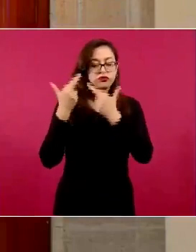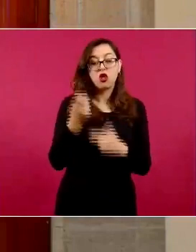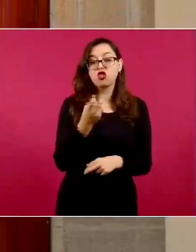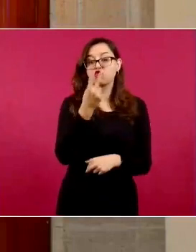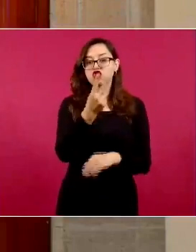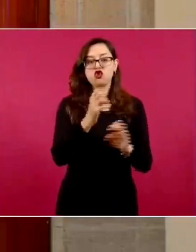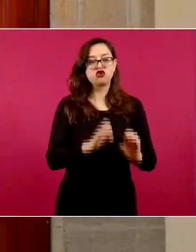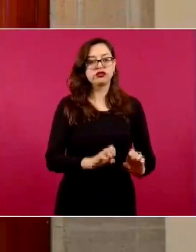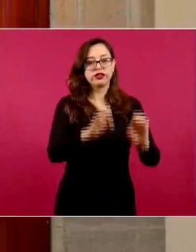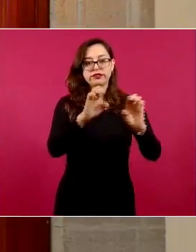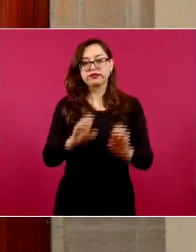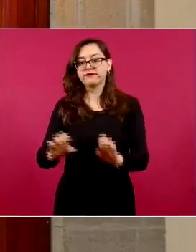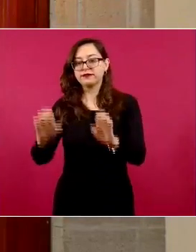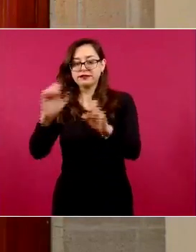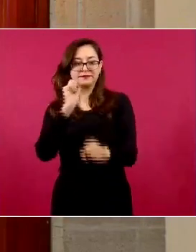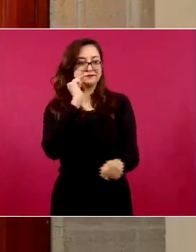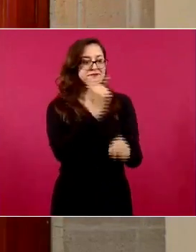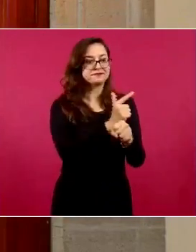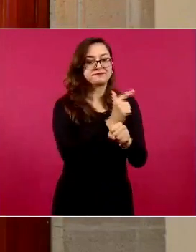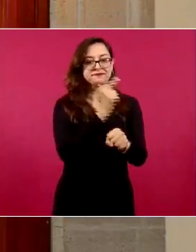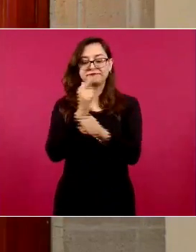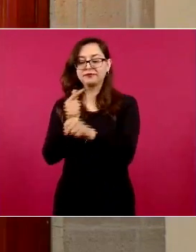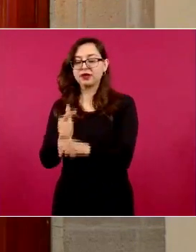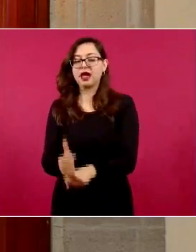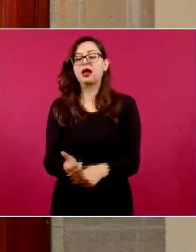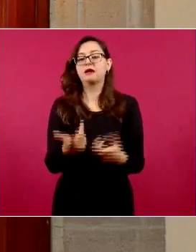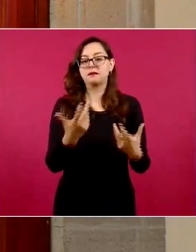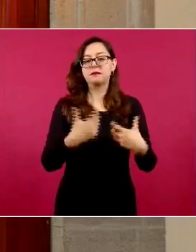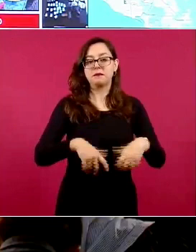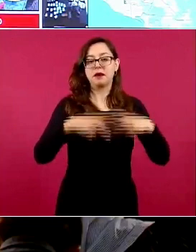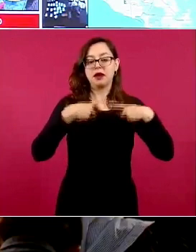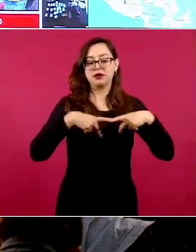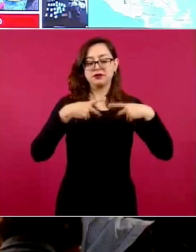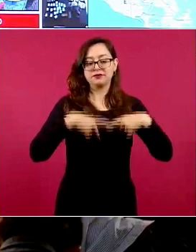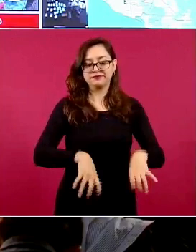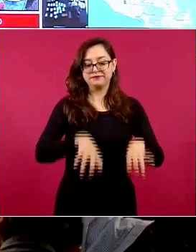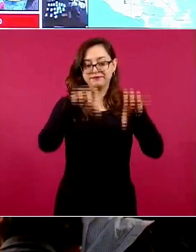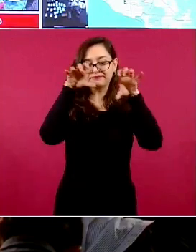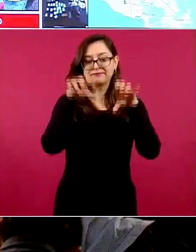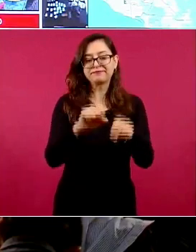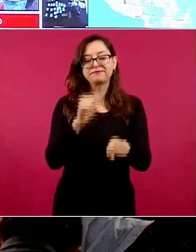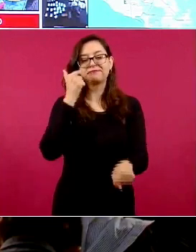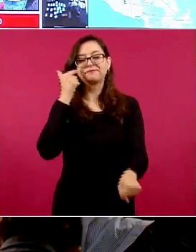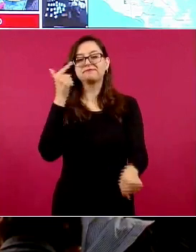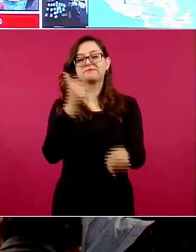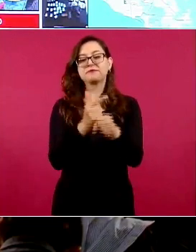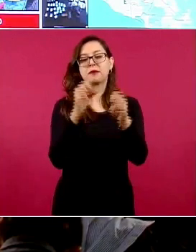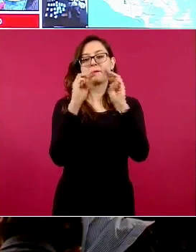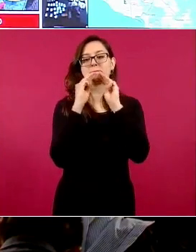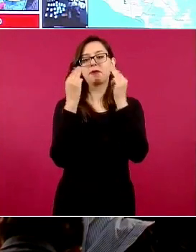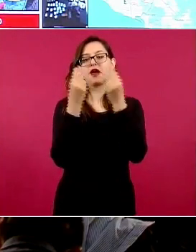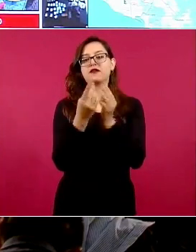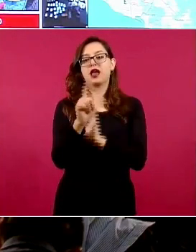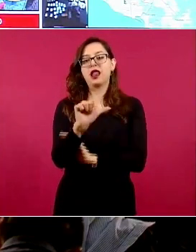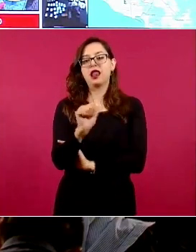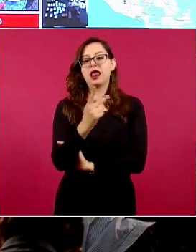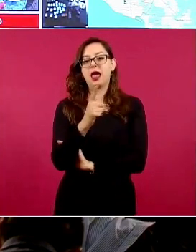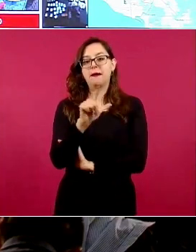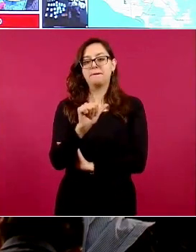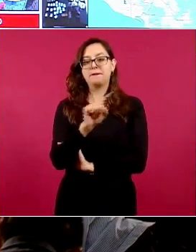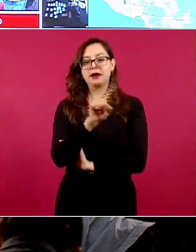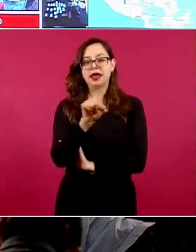inmuebles, detuvieron a 3 personas que pertenecen a la organización delictiva La Plaza, a quienes se les